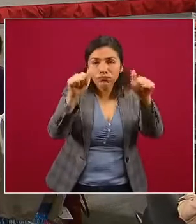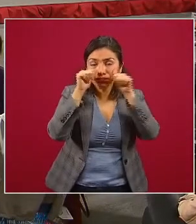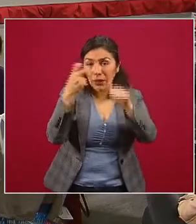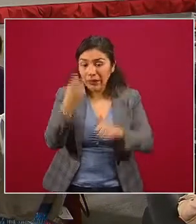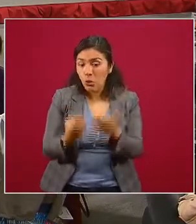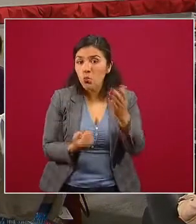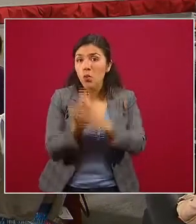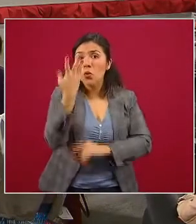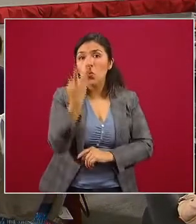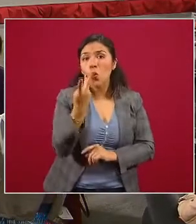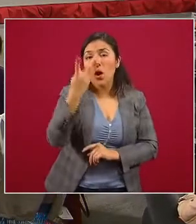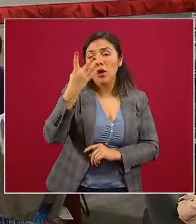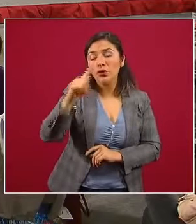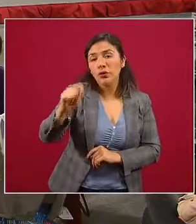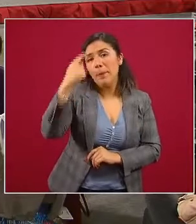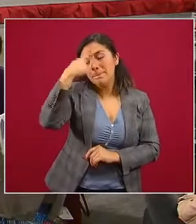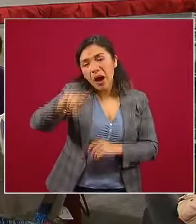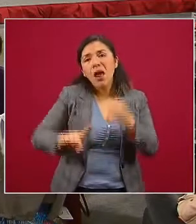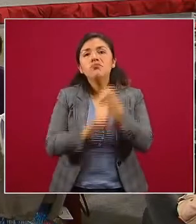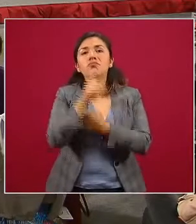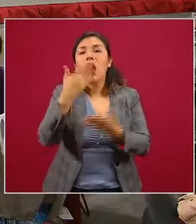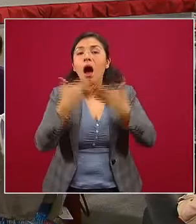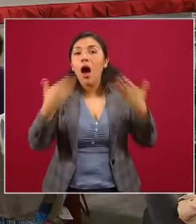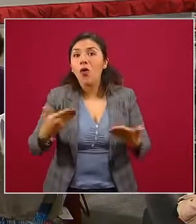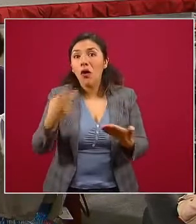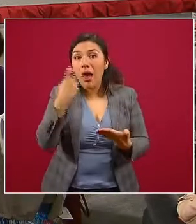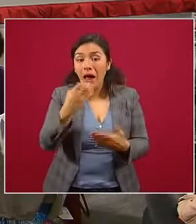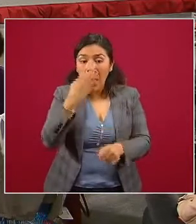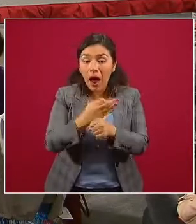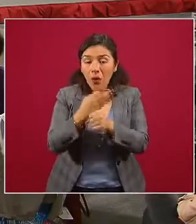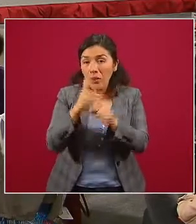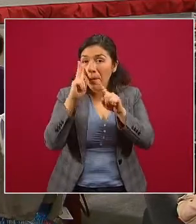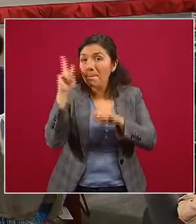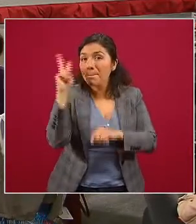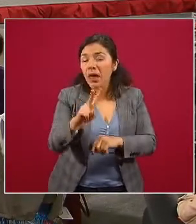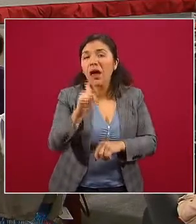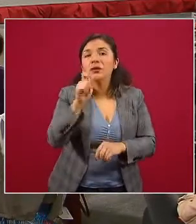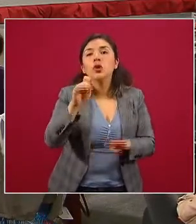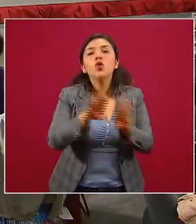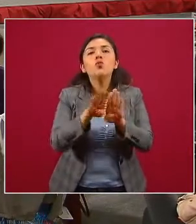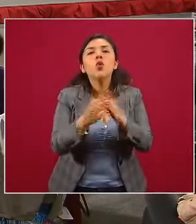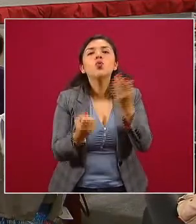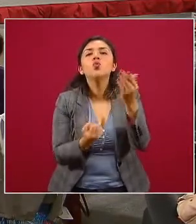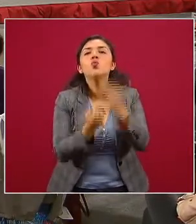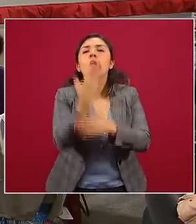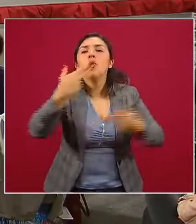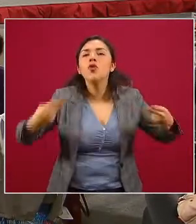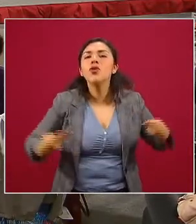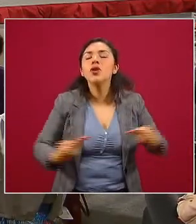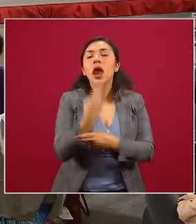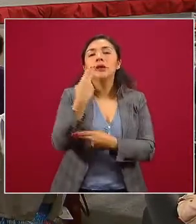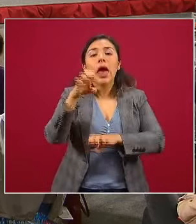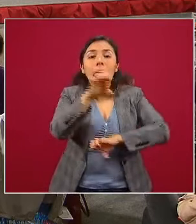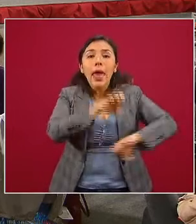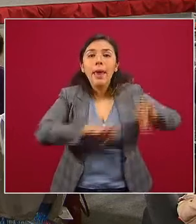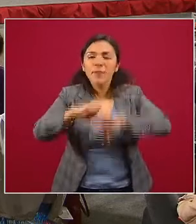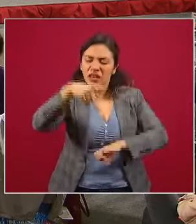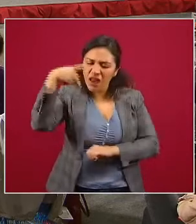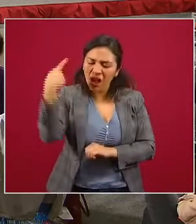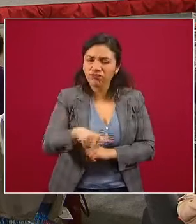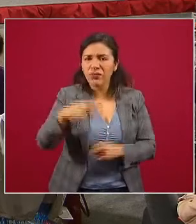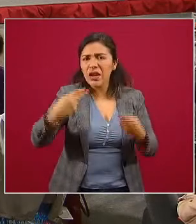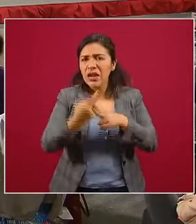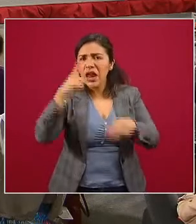Transformación a los Retos. En particular, estamos viendo el nacimiento de una empresa nacional,